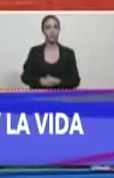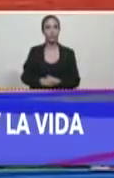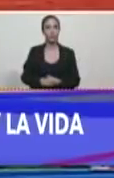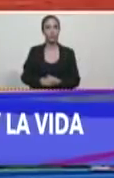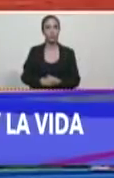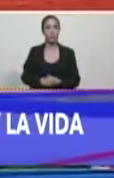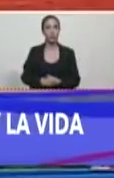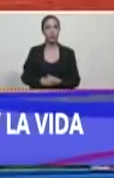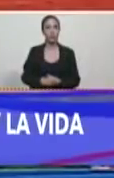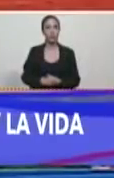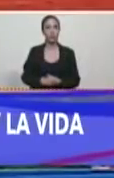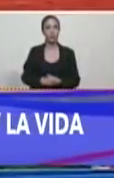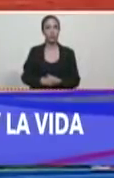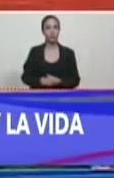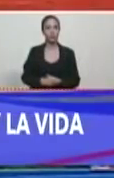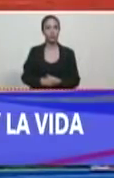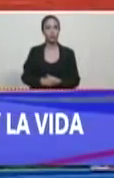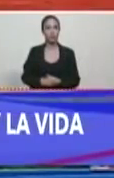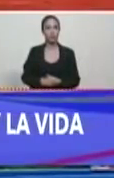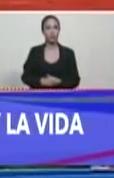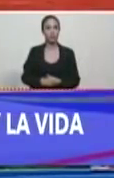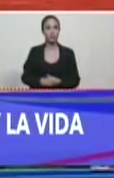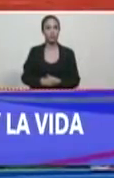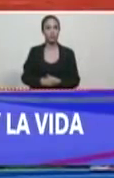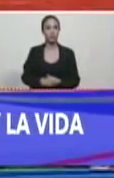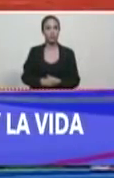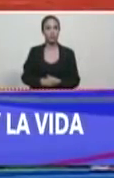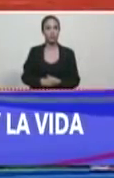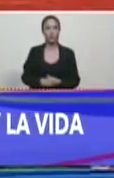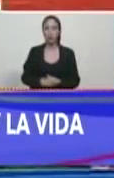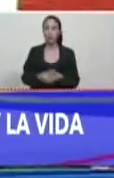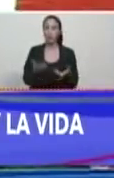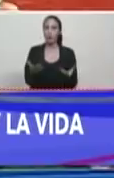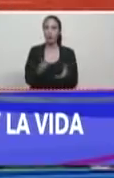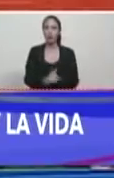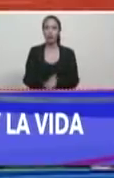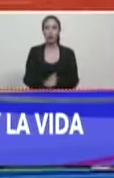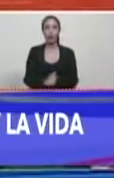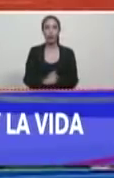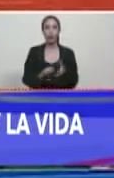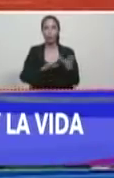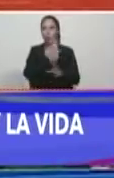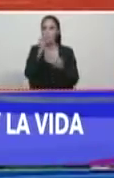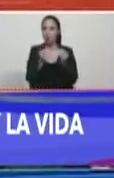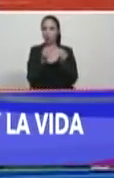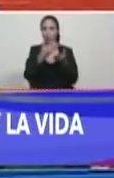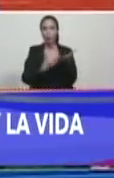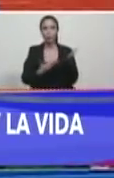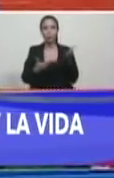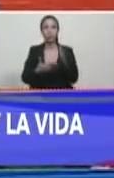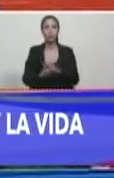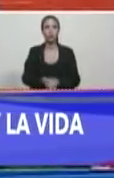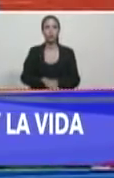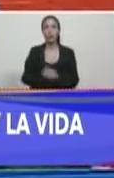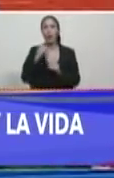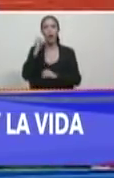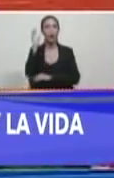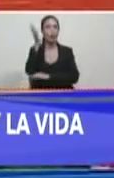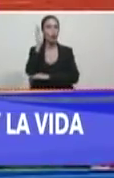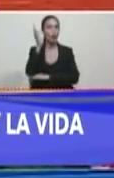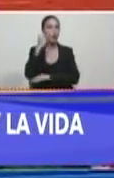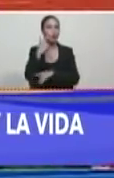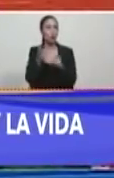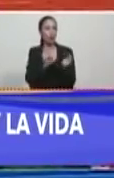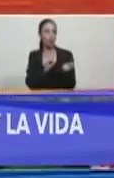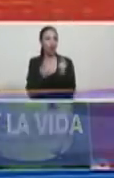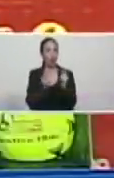verdad, así lo asumo, que estas conclusiones que me han dado del Congreso Diálogo Social por la